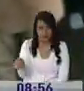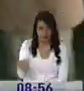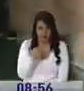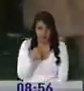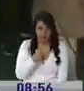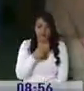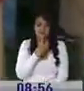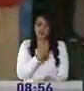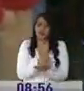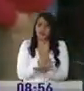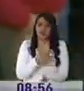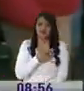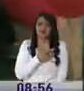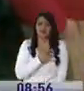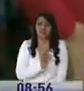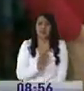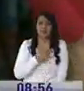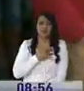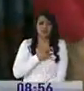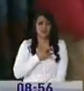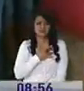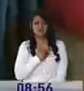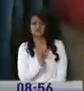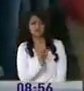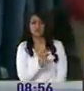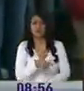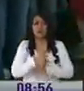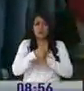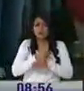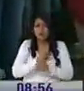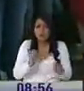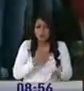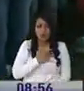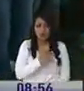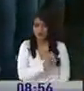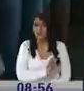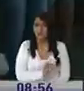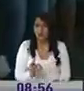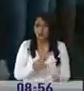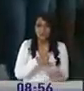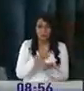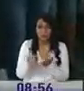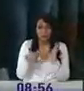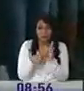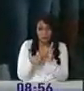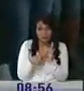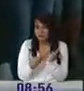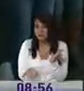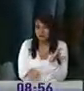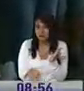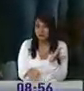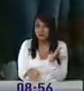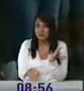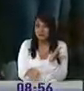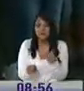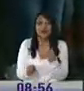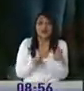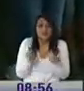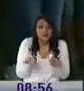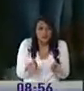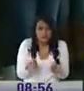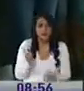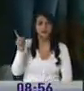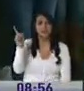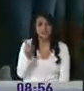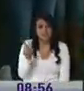la indolencia de parte de las autoridades y estamos pagando impuestos no y necesitamos